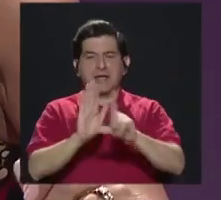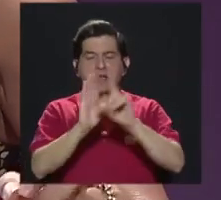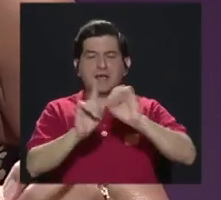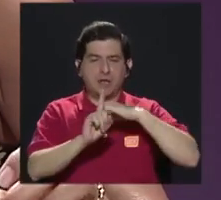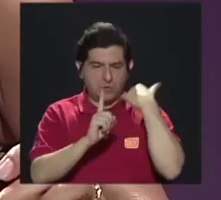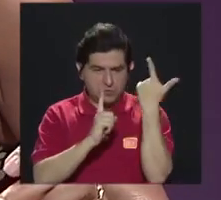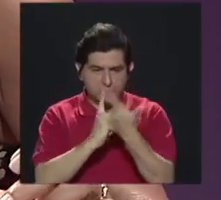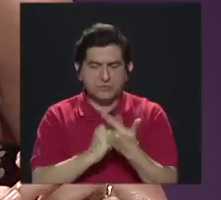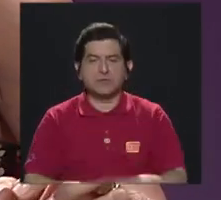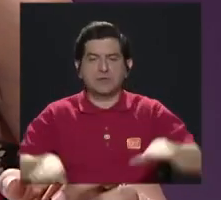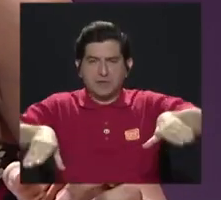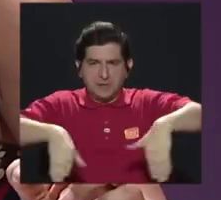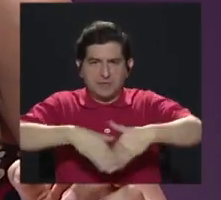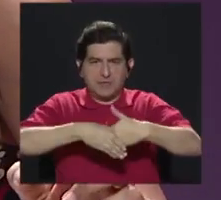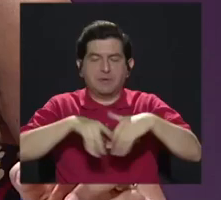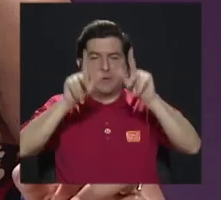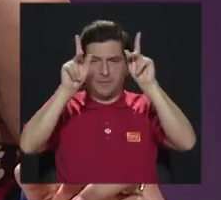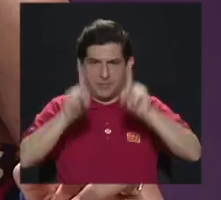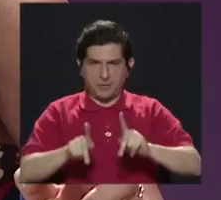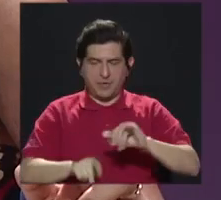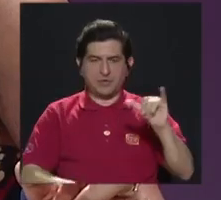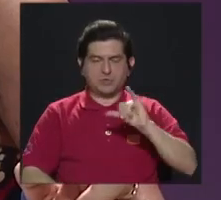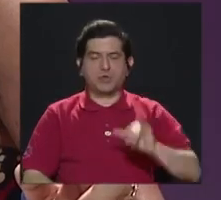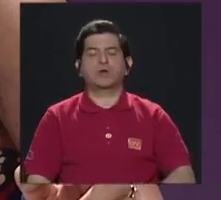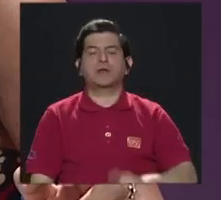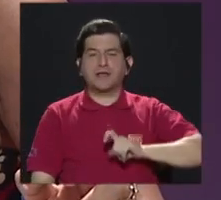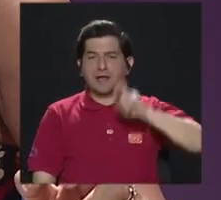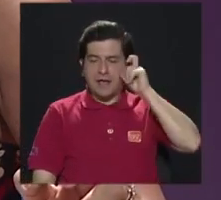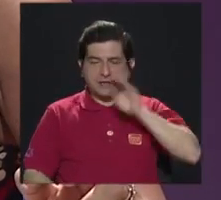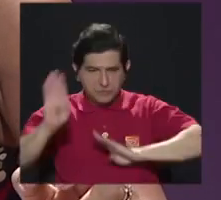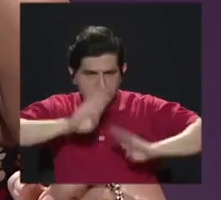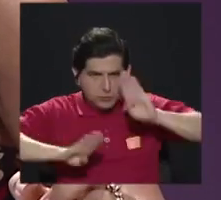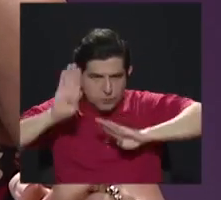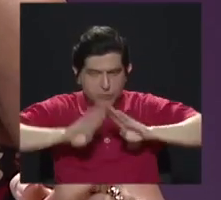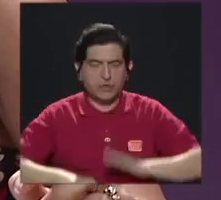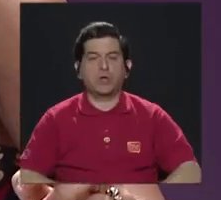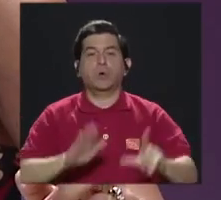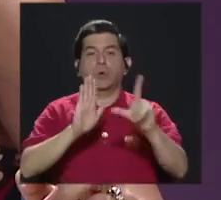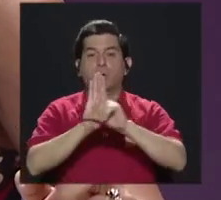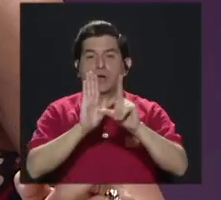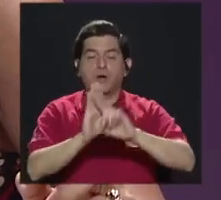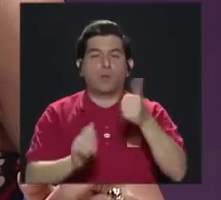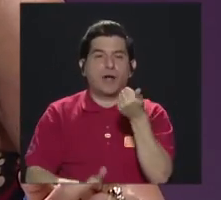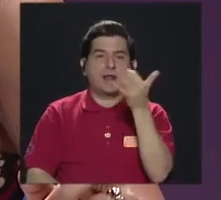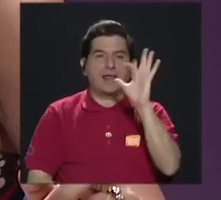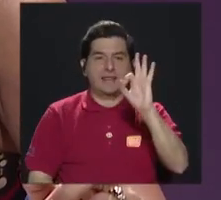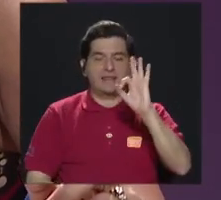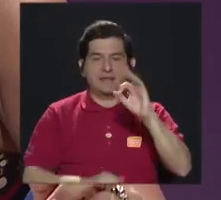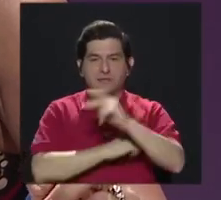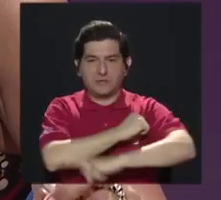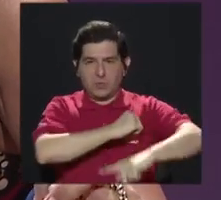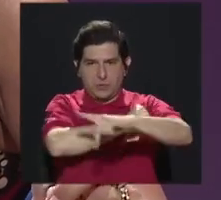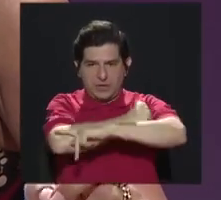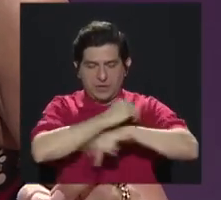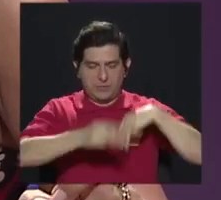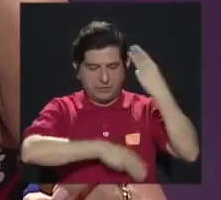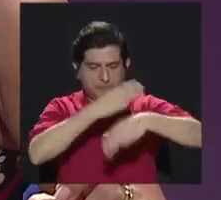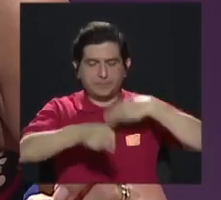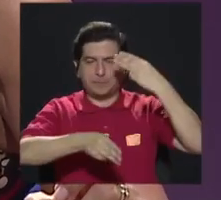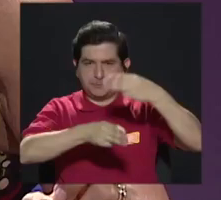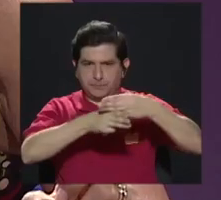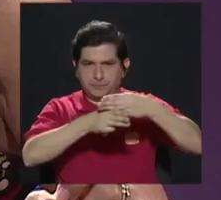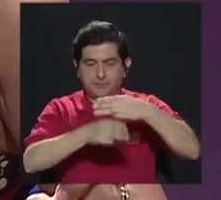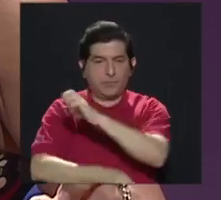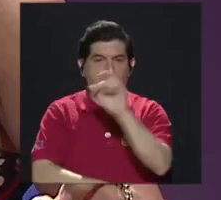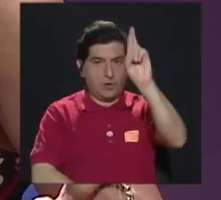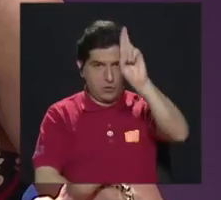un matrimonio formado por contrayentes del mismo sexo biológico y es legal en 19 países del mundo. En